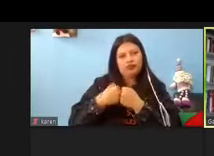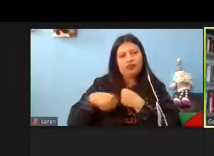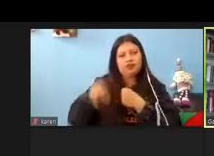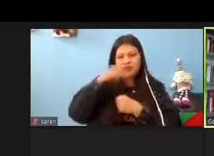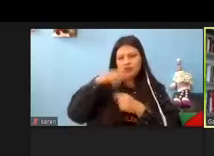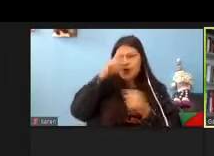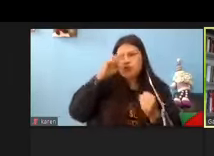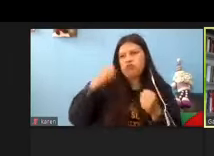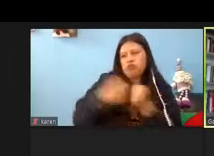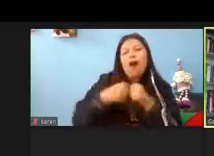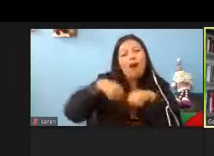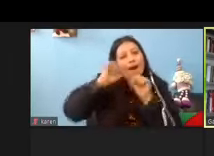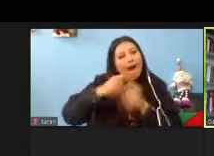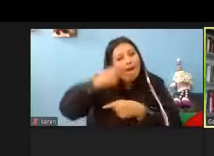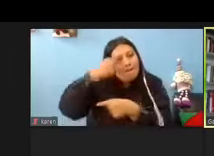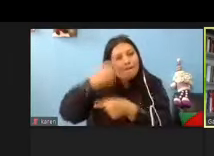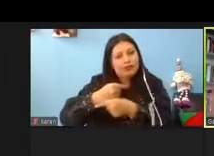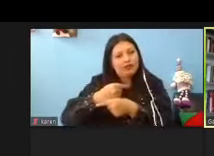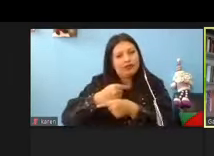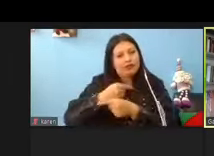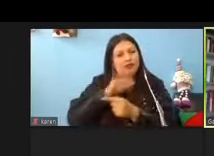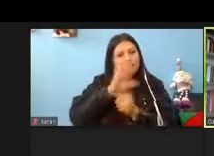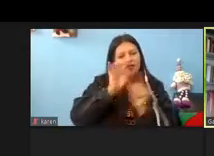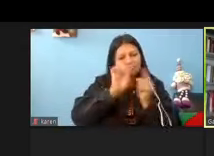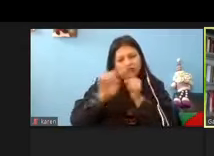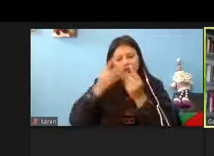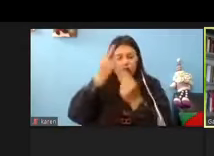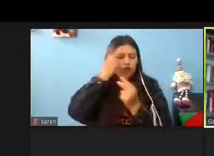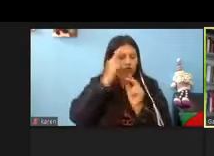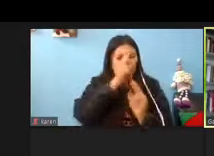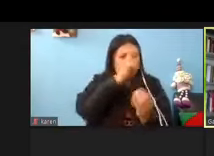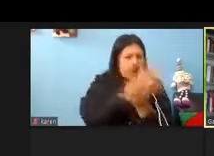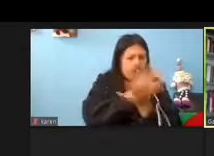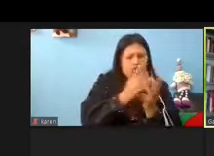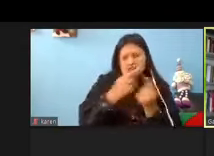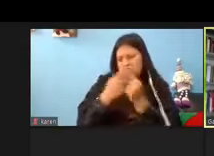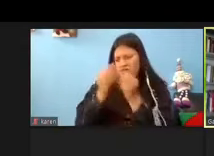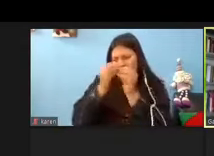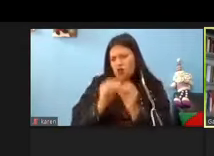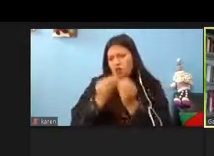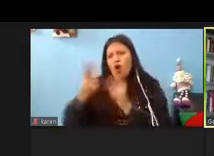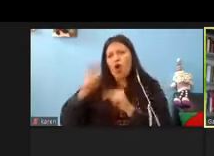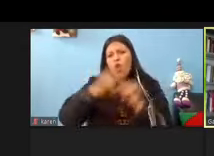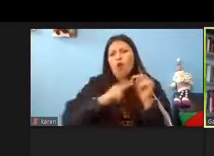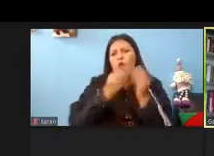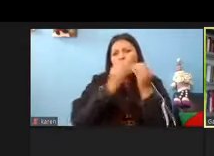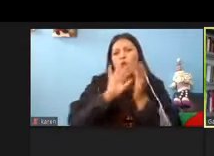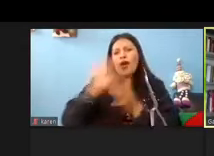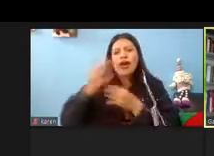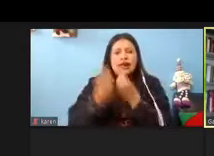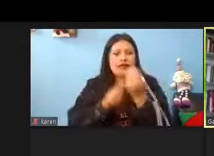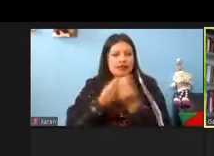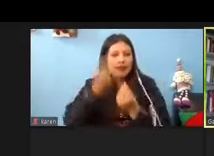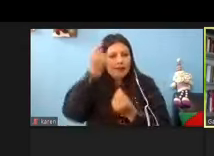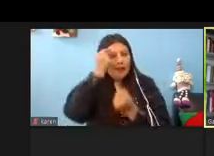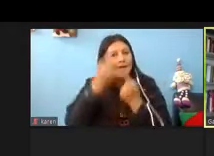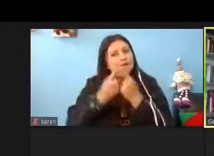que efectivamente, desde sus diferencias, pues desde sus distintas formas de hacer memoria, desde sus distintos lenguajes,